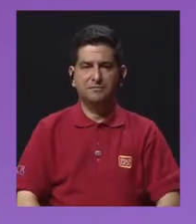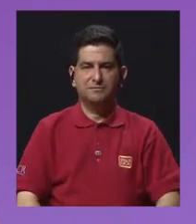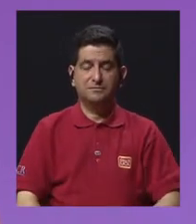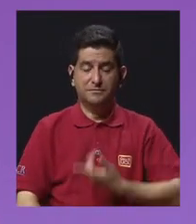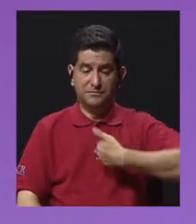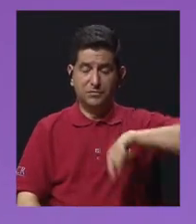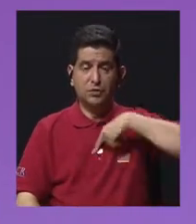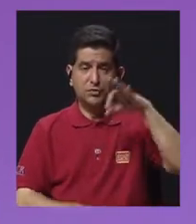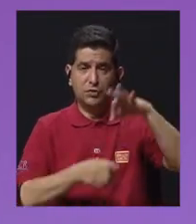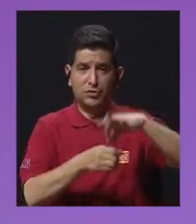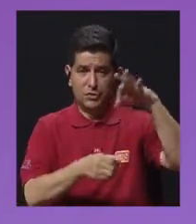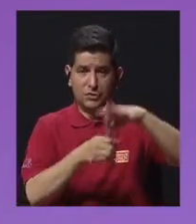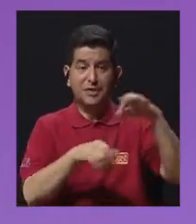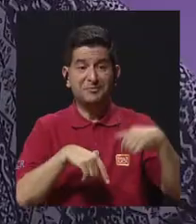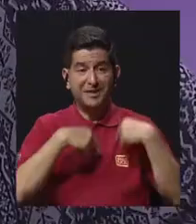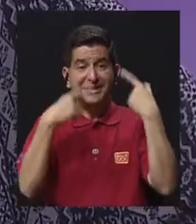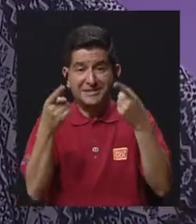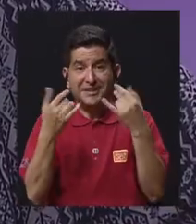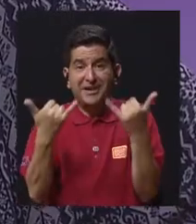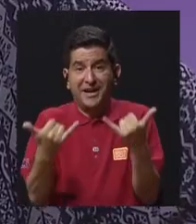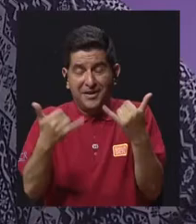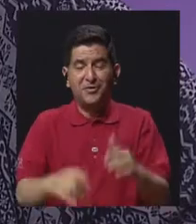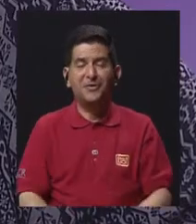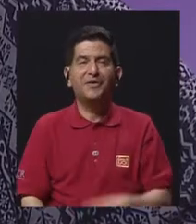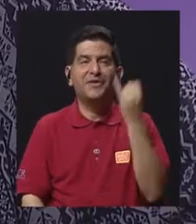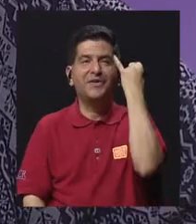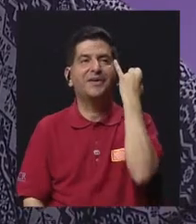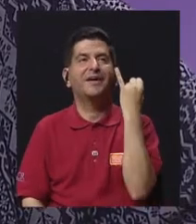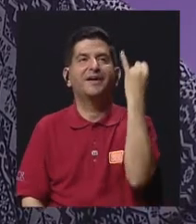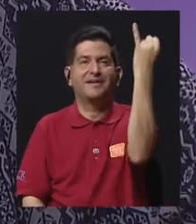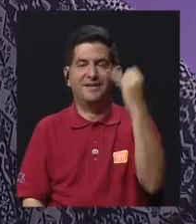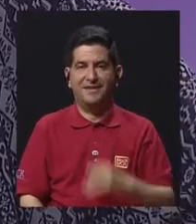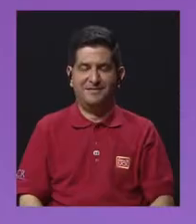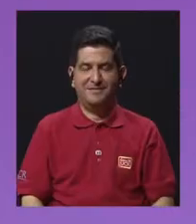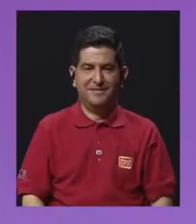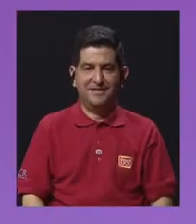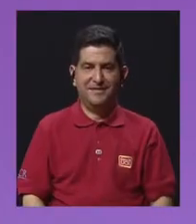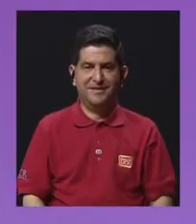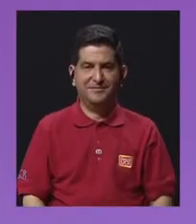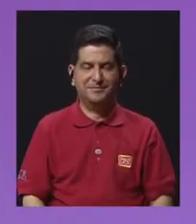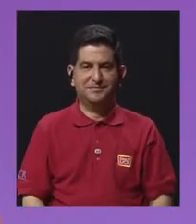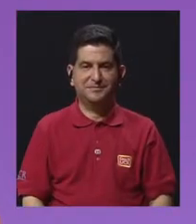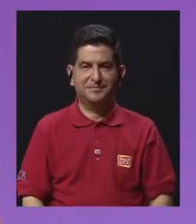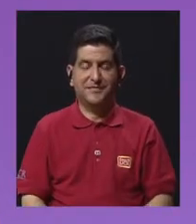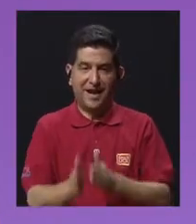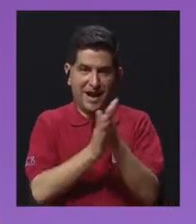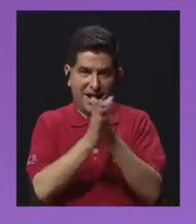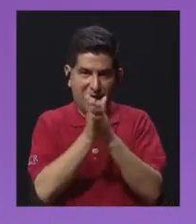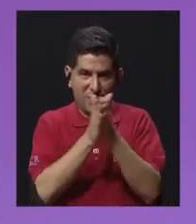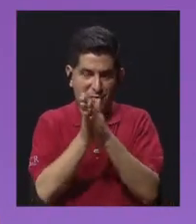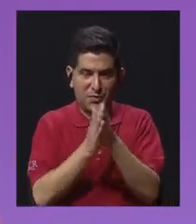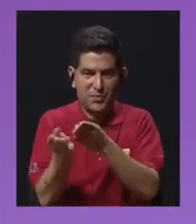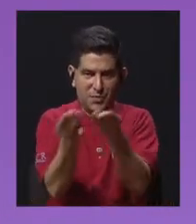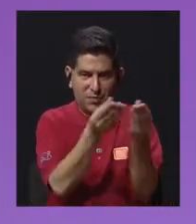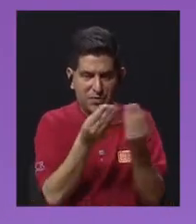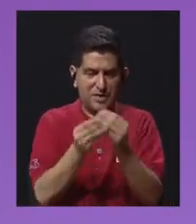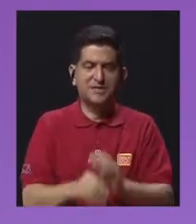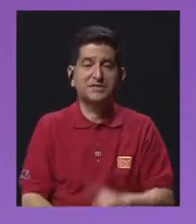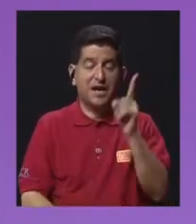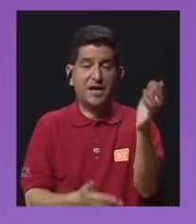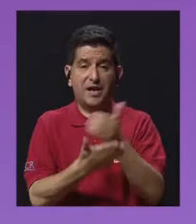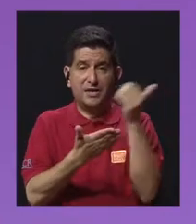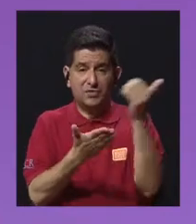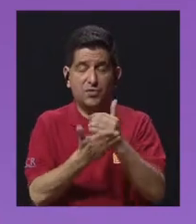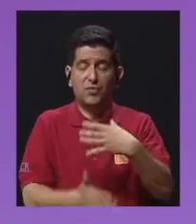Llevamos semillas, por cierto, y la idea es que aprovechar la tierra porque es un recurso que